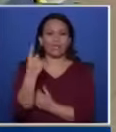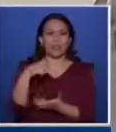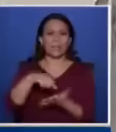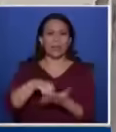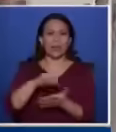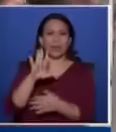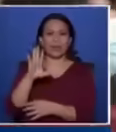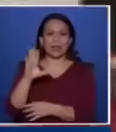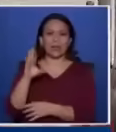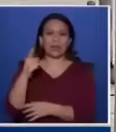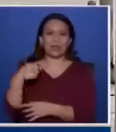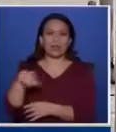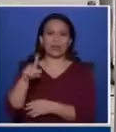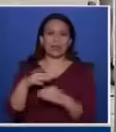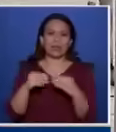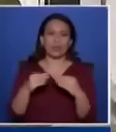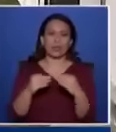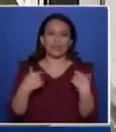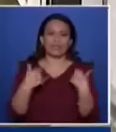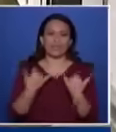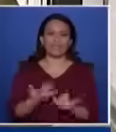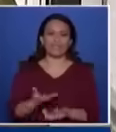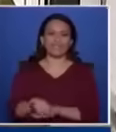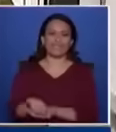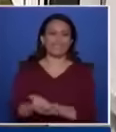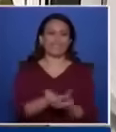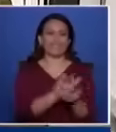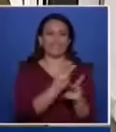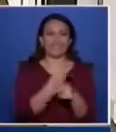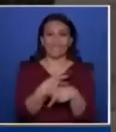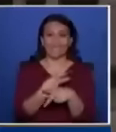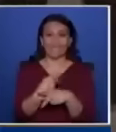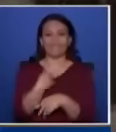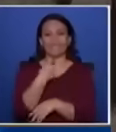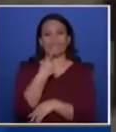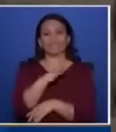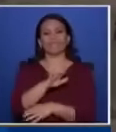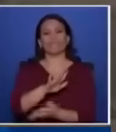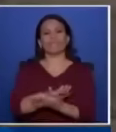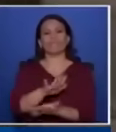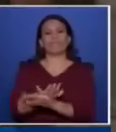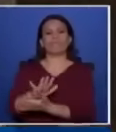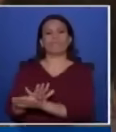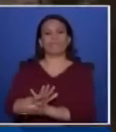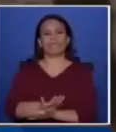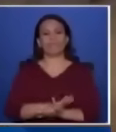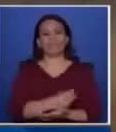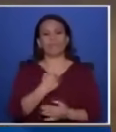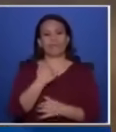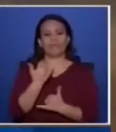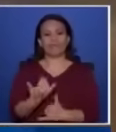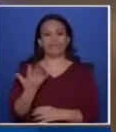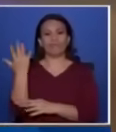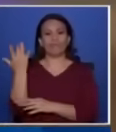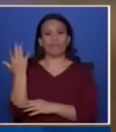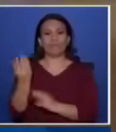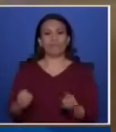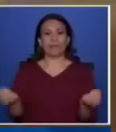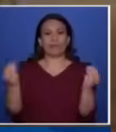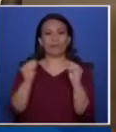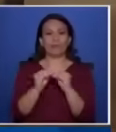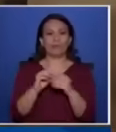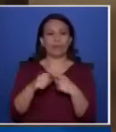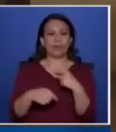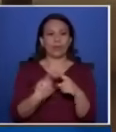dólares. Los sectores productivos respaldan las medidas tomadas para devolver la tranquilidad, aunque esperan un esfuerzo adicional del